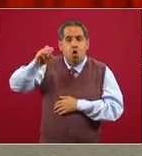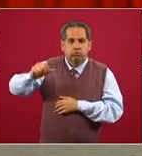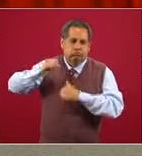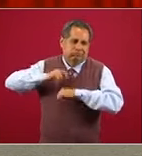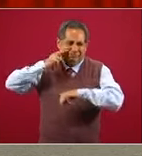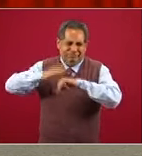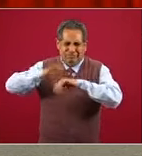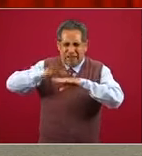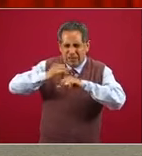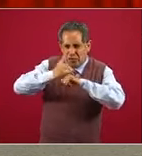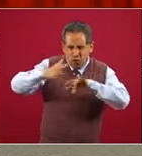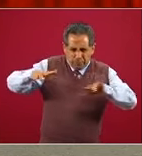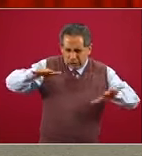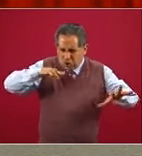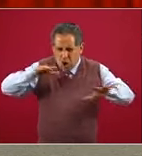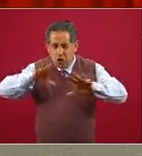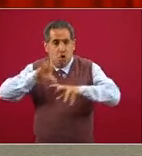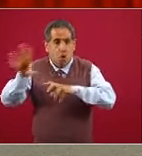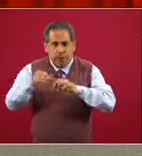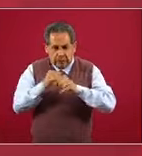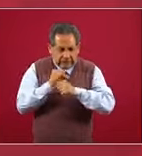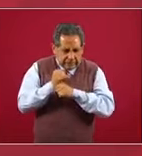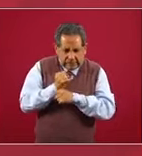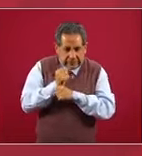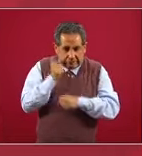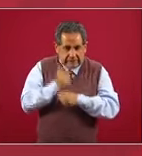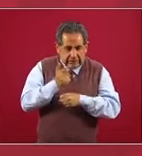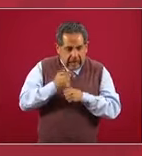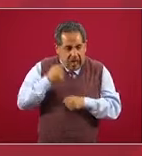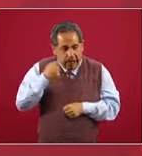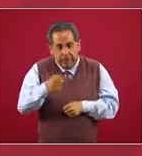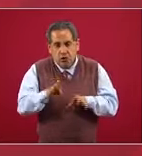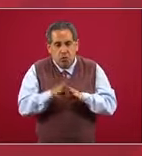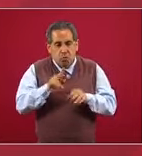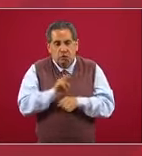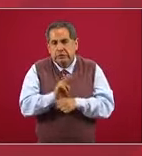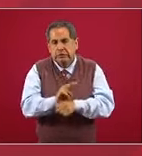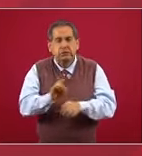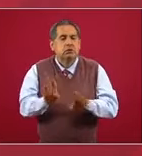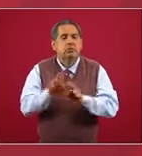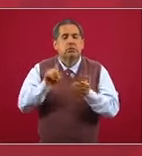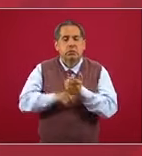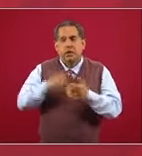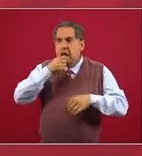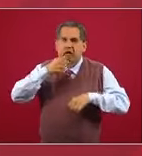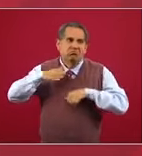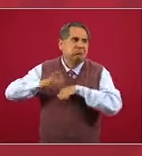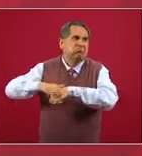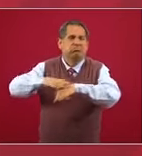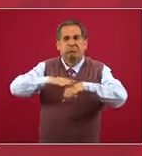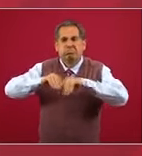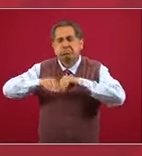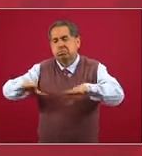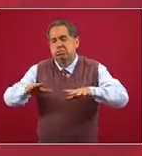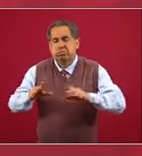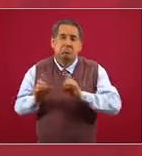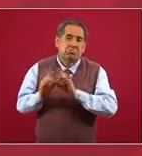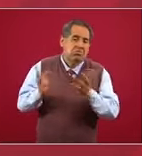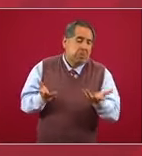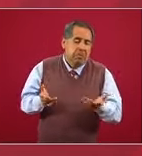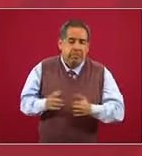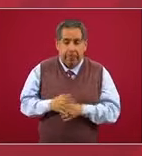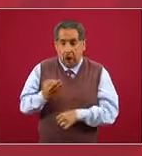mayor cantidad de información disponible a nivel internacional, de también estar realizando esta vigilancia y en su momento emitir alertamientos cuando así